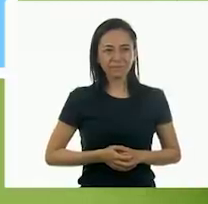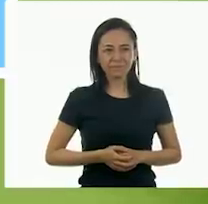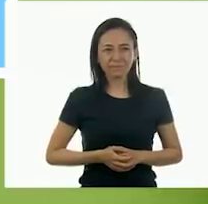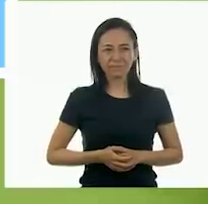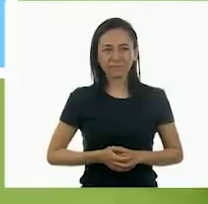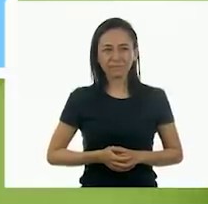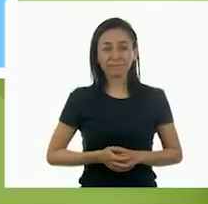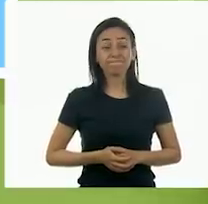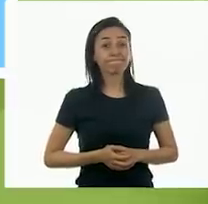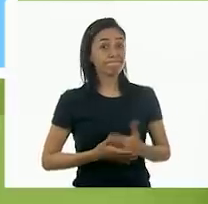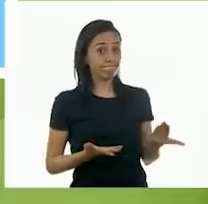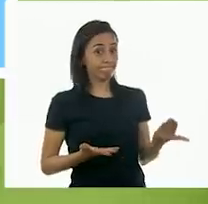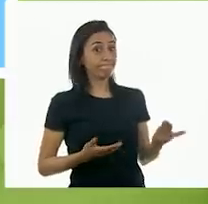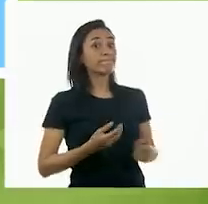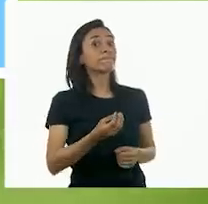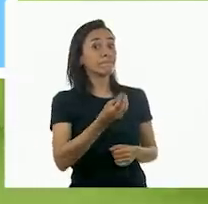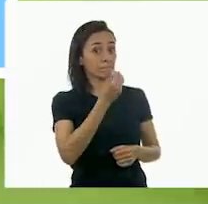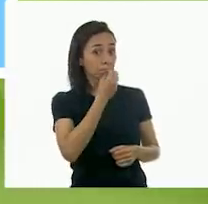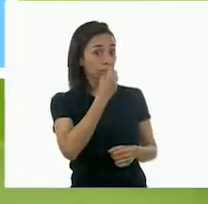¡Y para cenar!